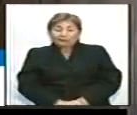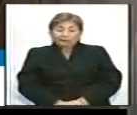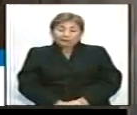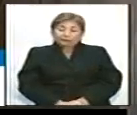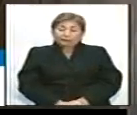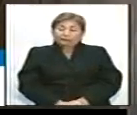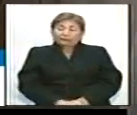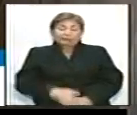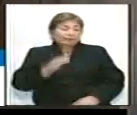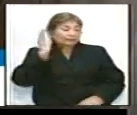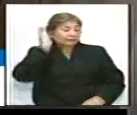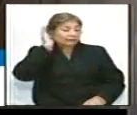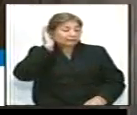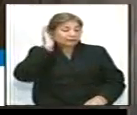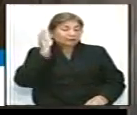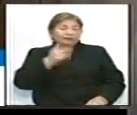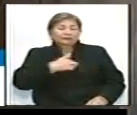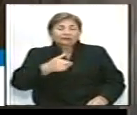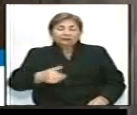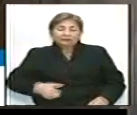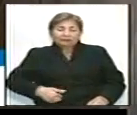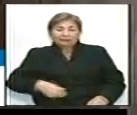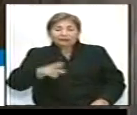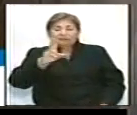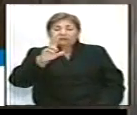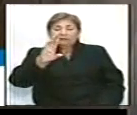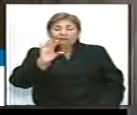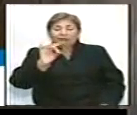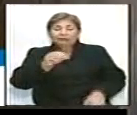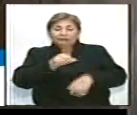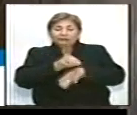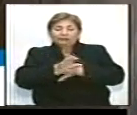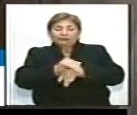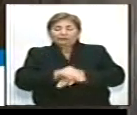hemos escuchado al presidente de la República el 28 de julio